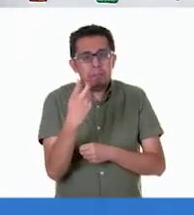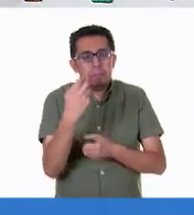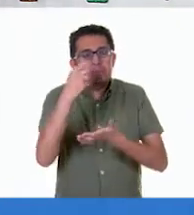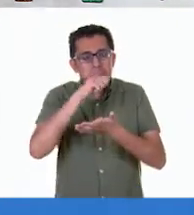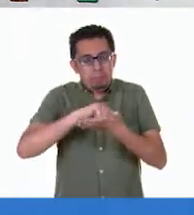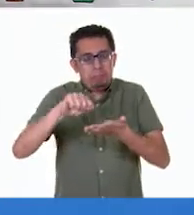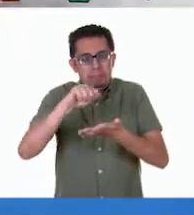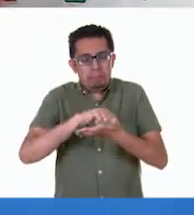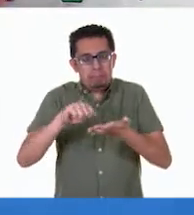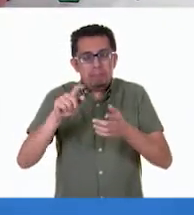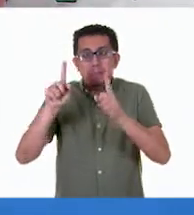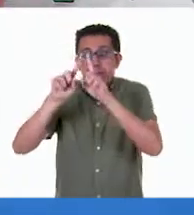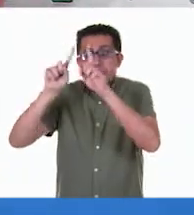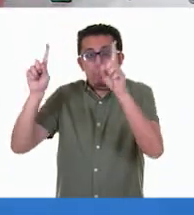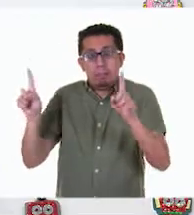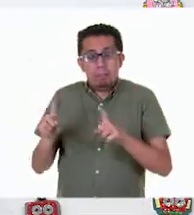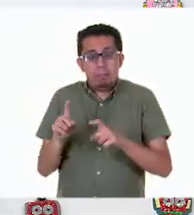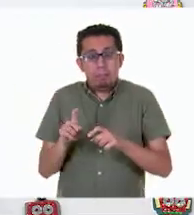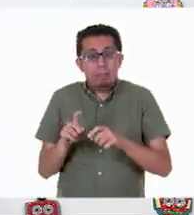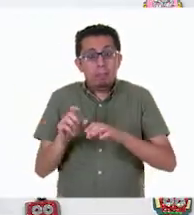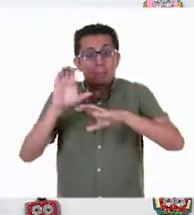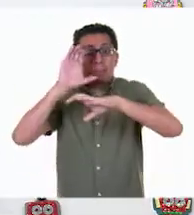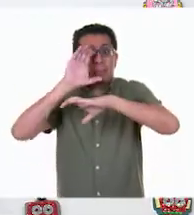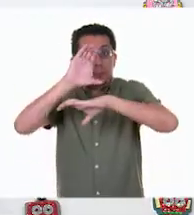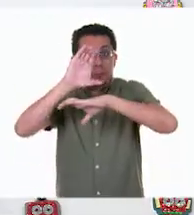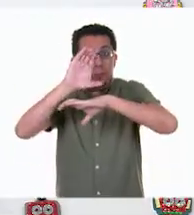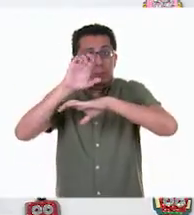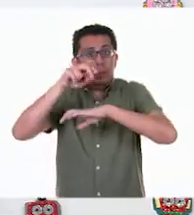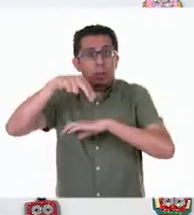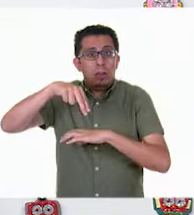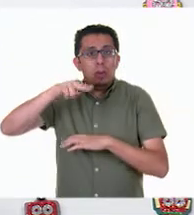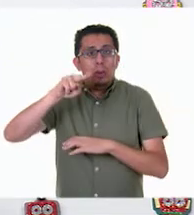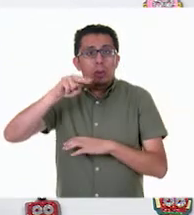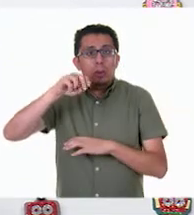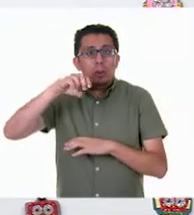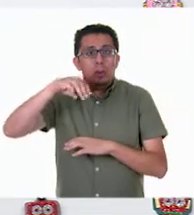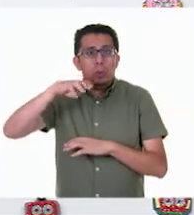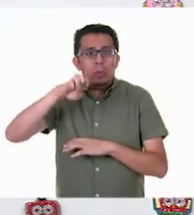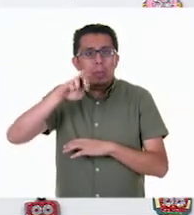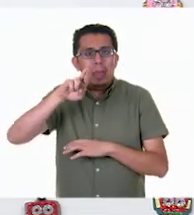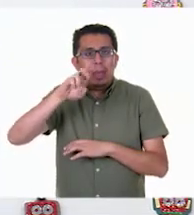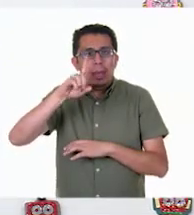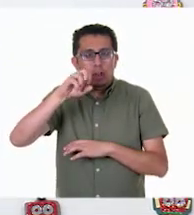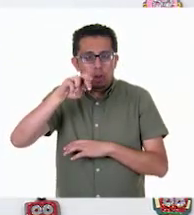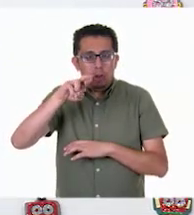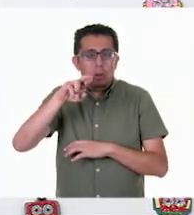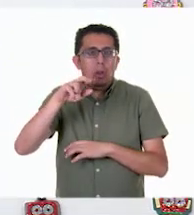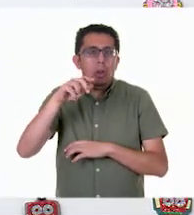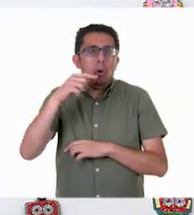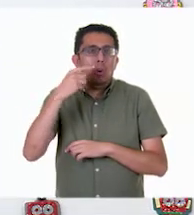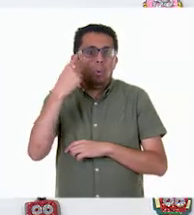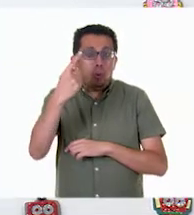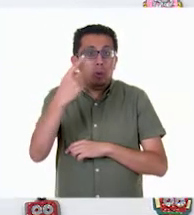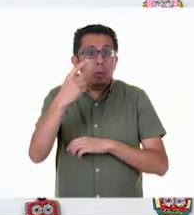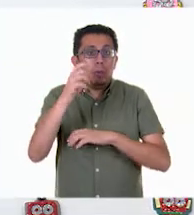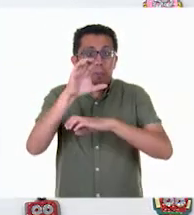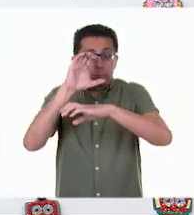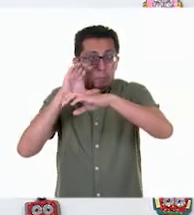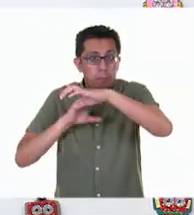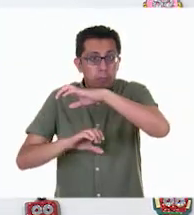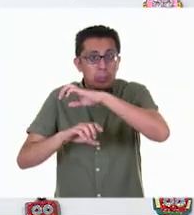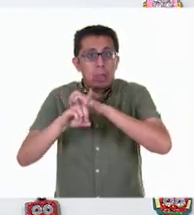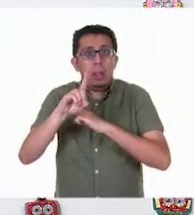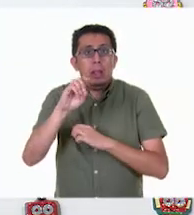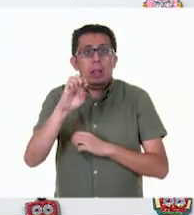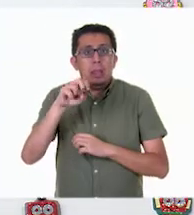el numerador y 8 el denominador. ¡Claro! Es que es el número de saltos